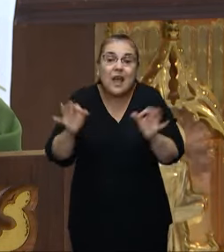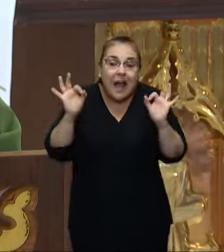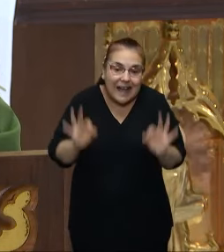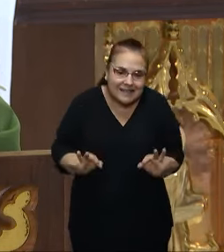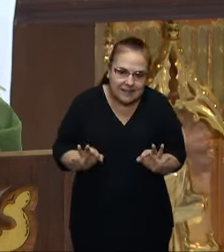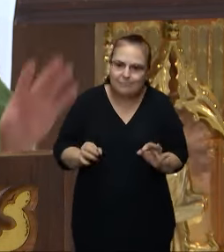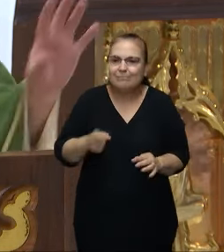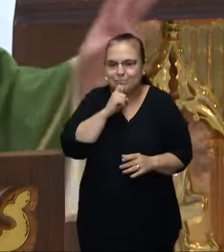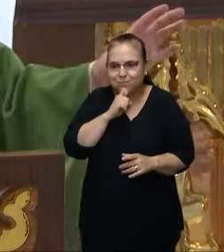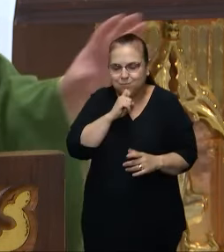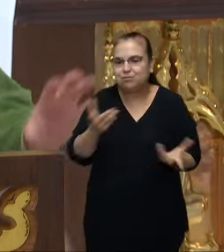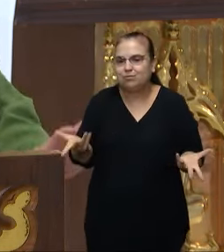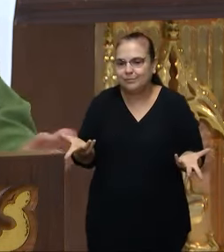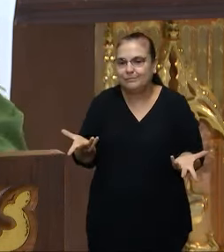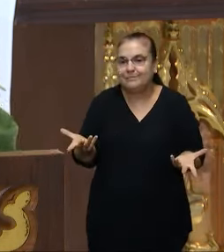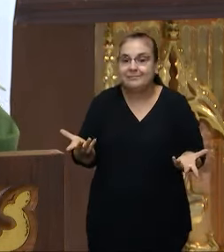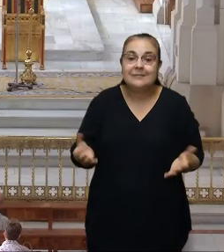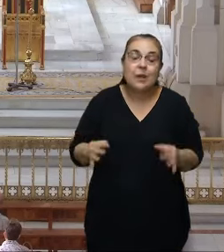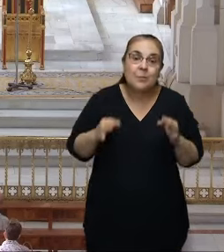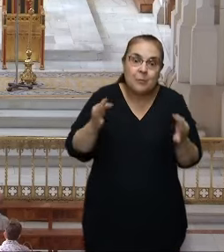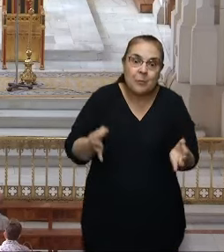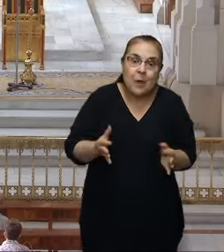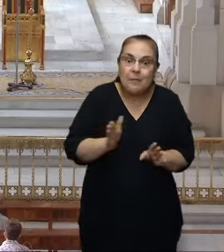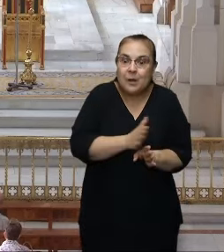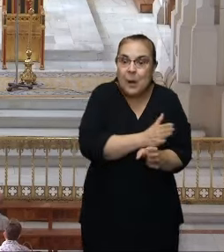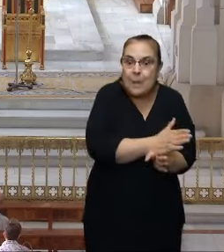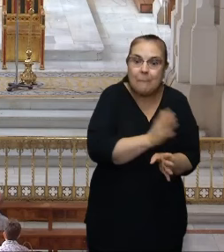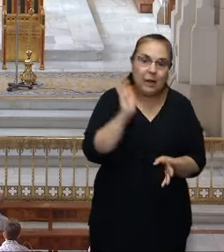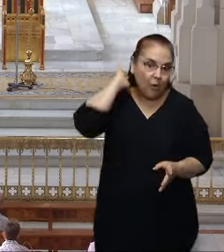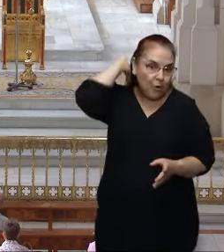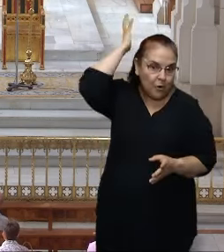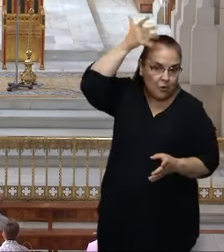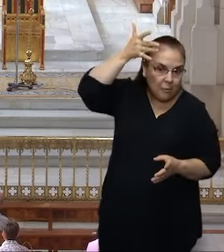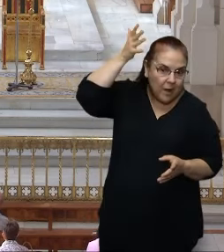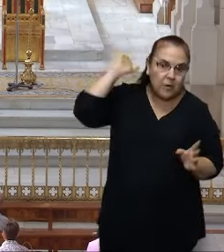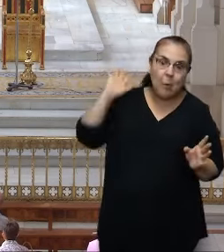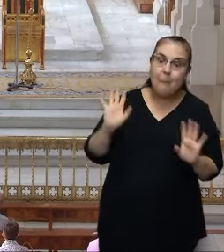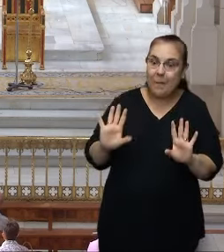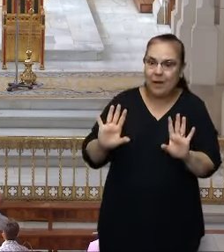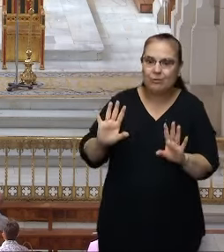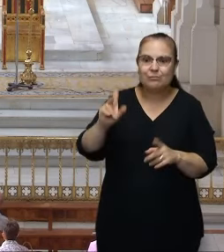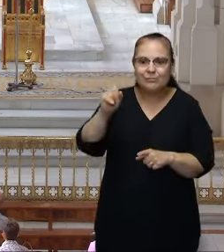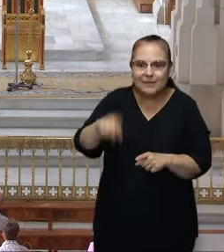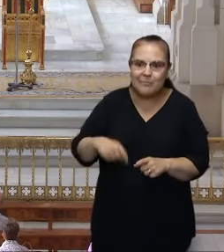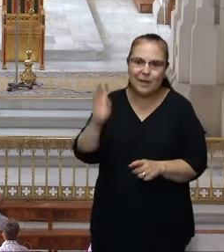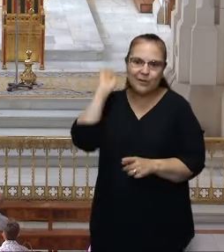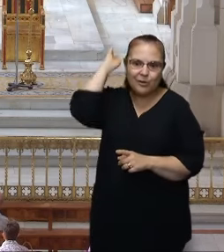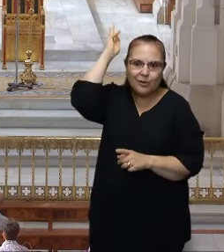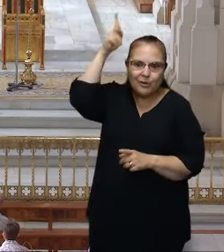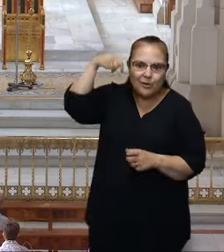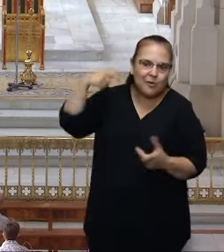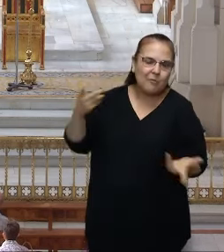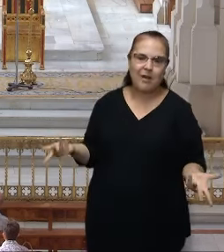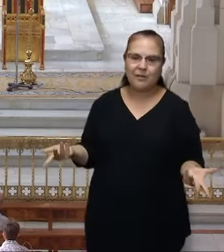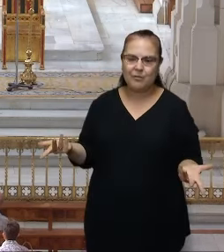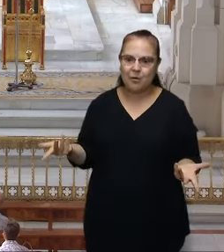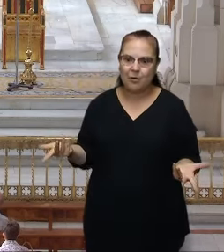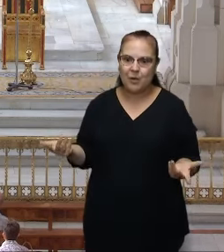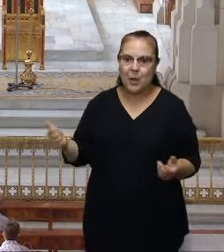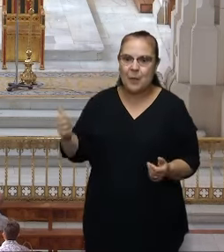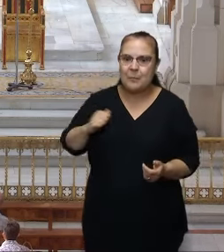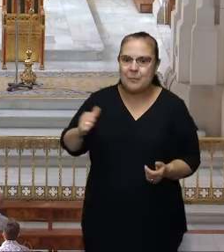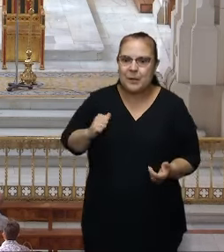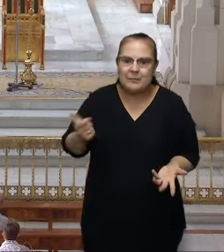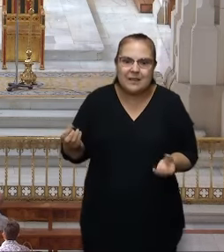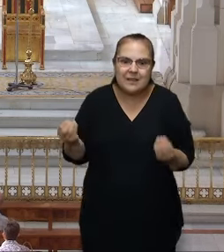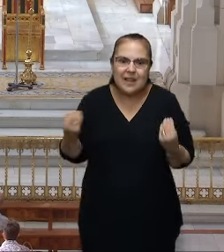compleja por un lado pertenecían al imperio romano Pero por otro lado el Imperio Romano les permitía vivir con su propio rey